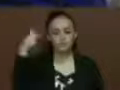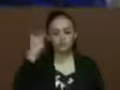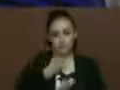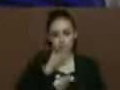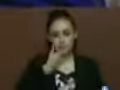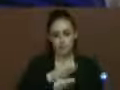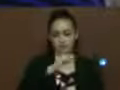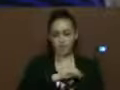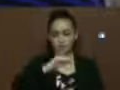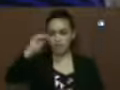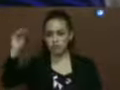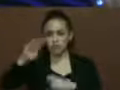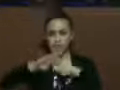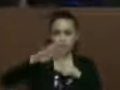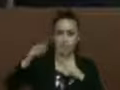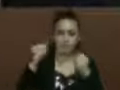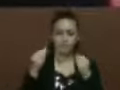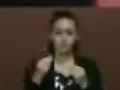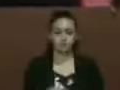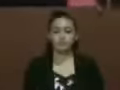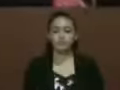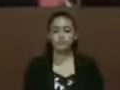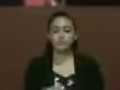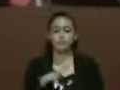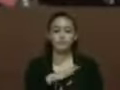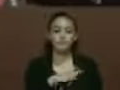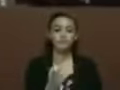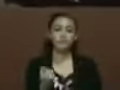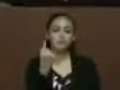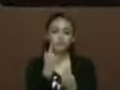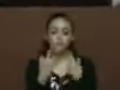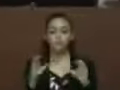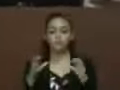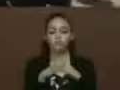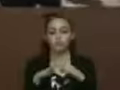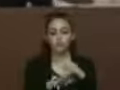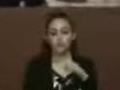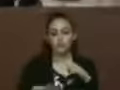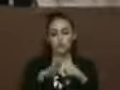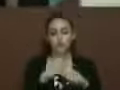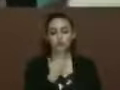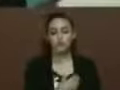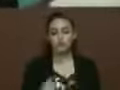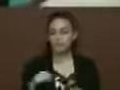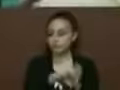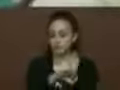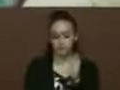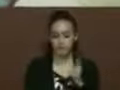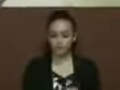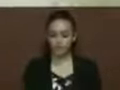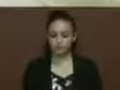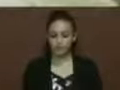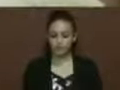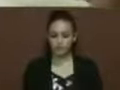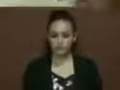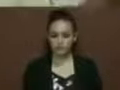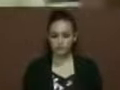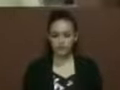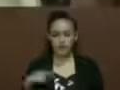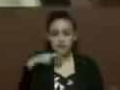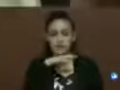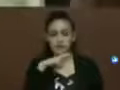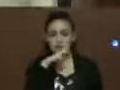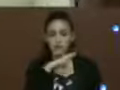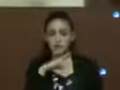Unidos. Hay incluso algunas comunidades que son, se hacen famosas, por ejemplo, en caso de Zamora